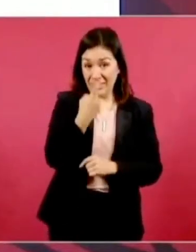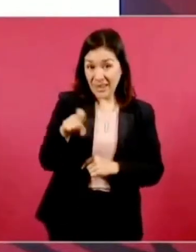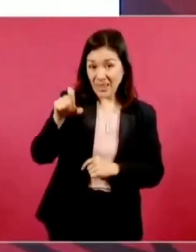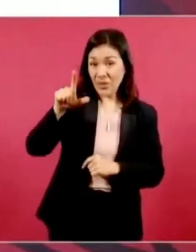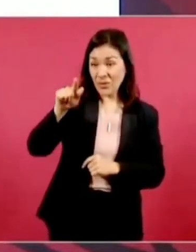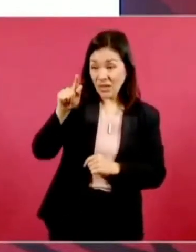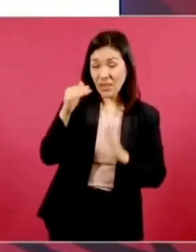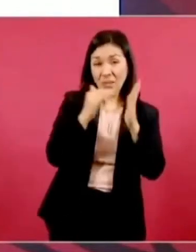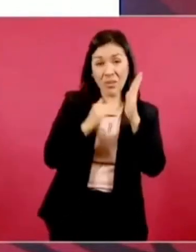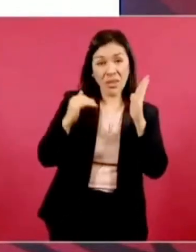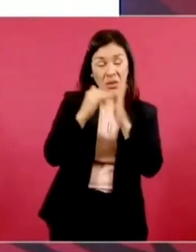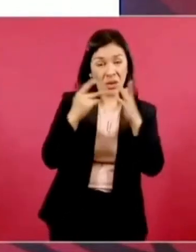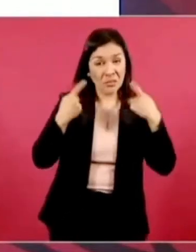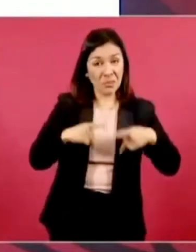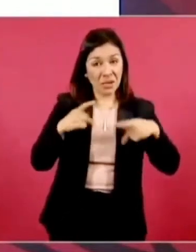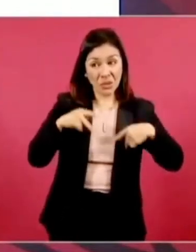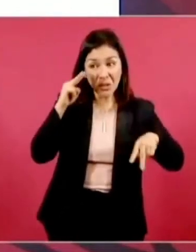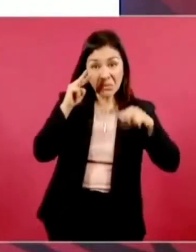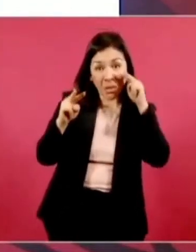170 millones